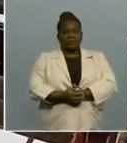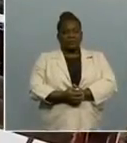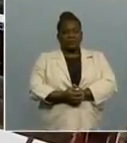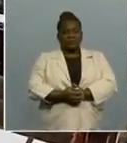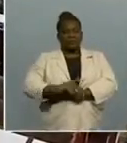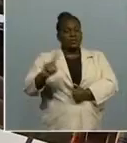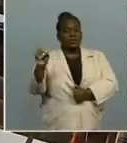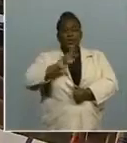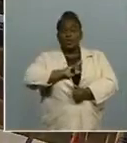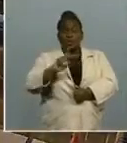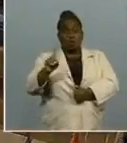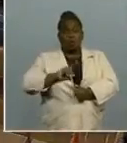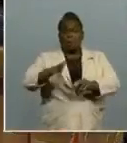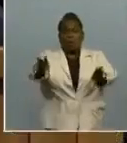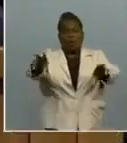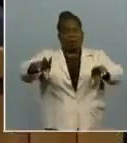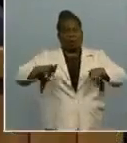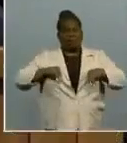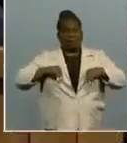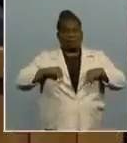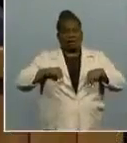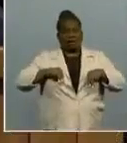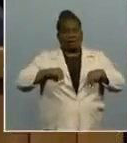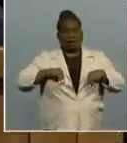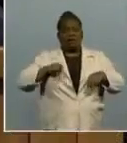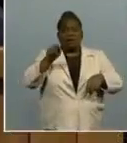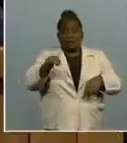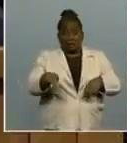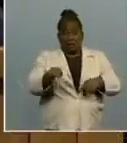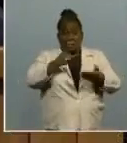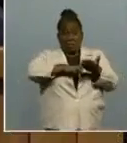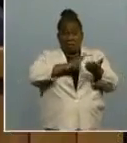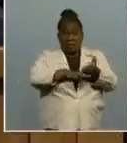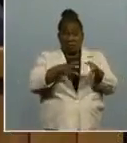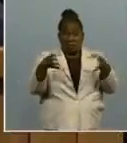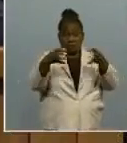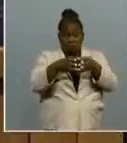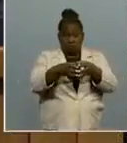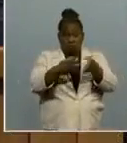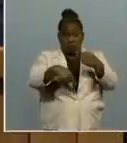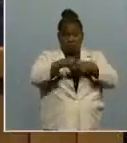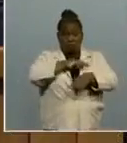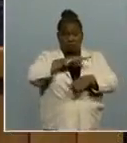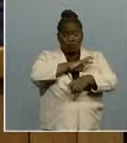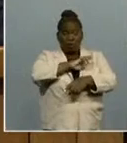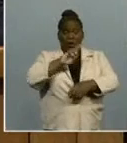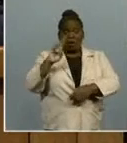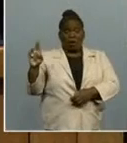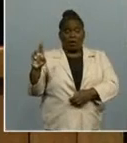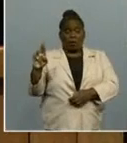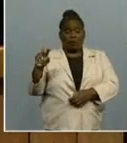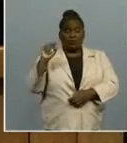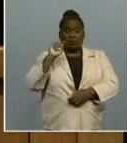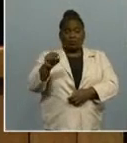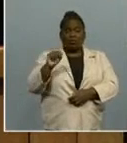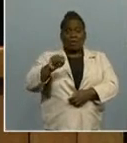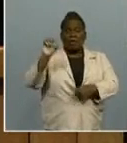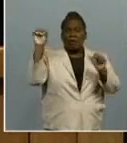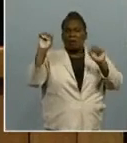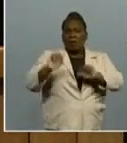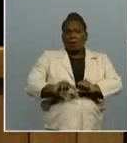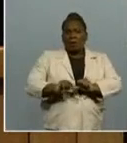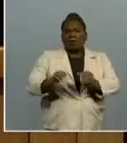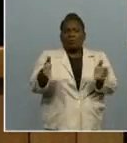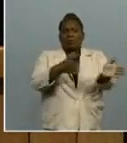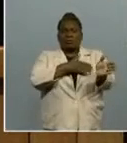no vamos a permitir que los activistas como dicen ellos mismos entre comillas del caos de la vulgaridad del